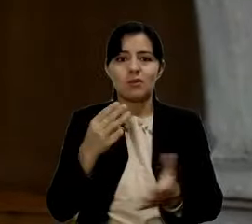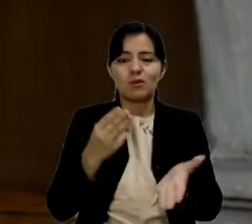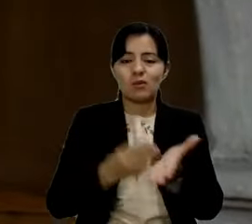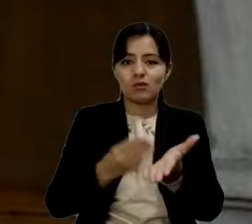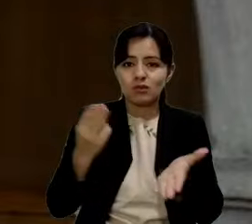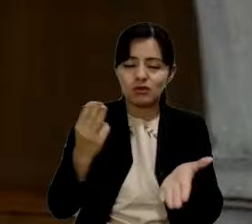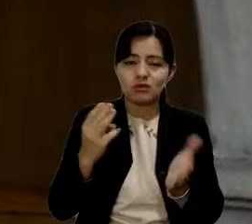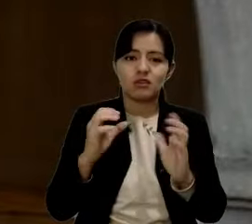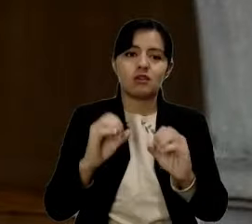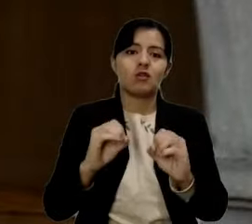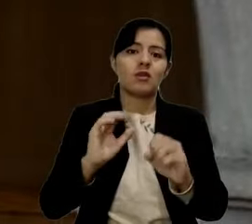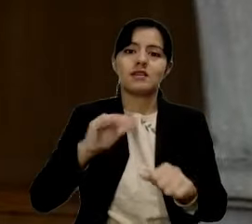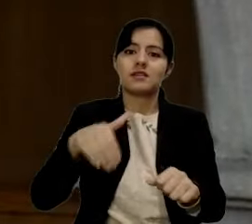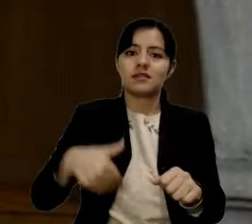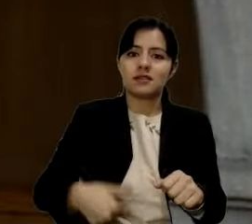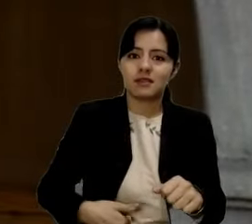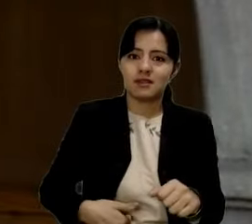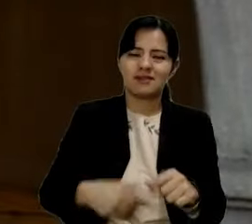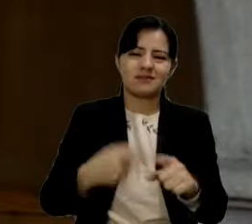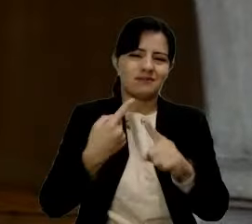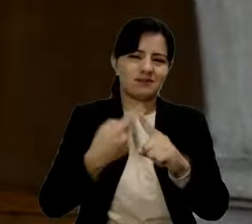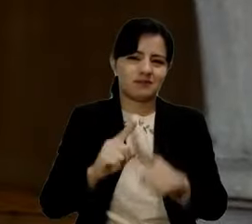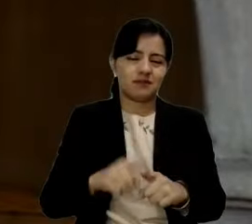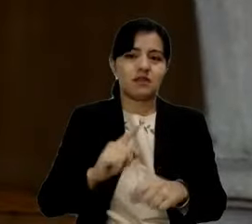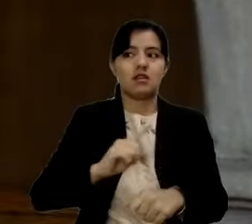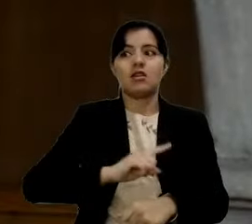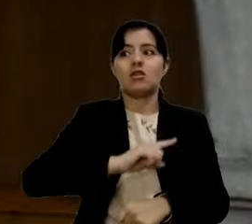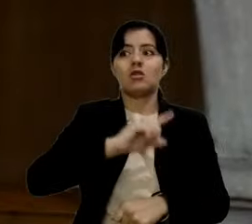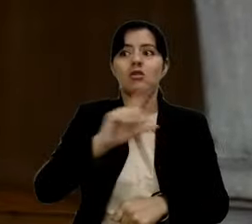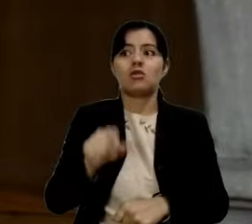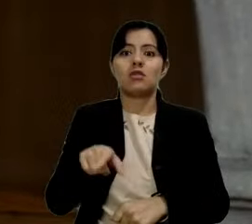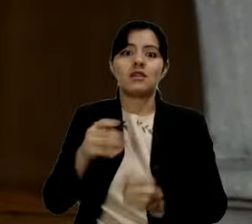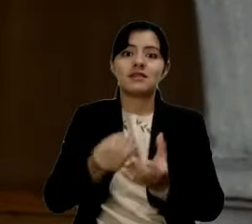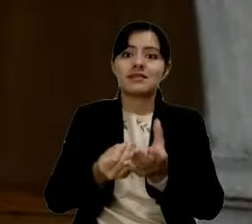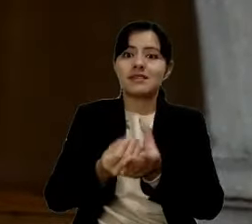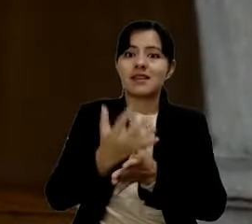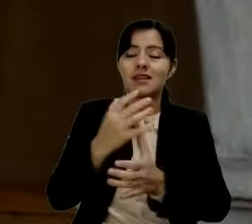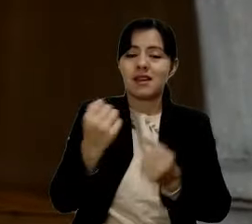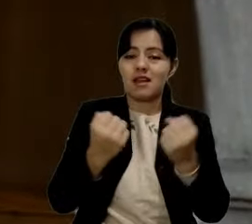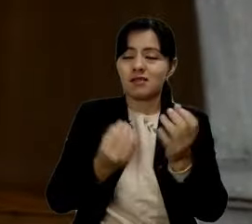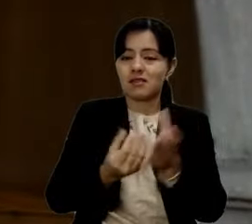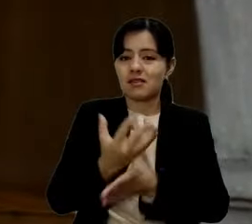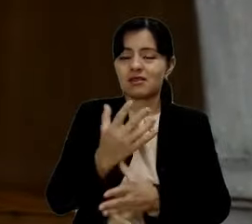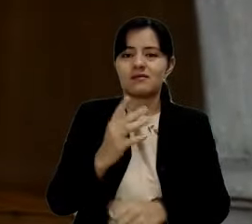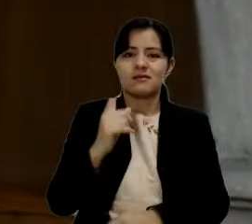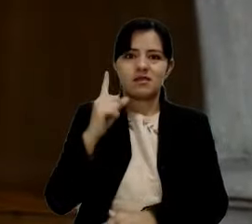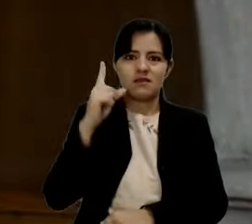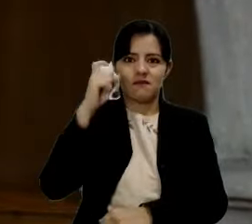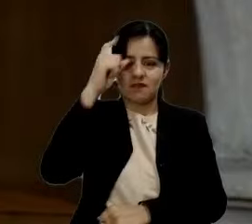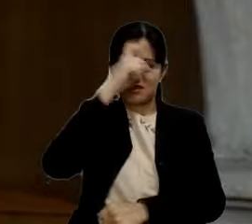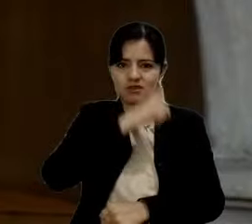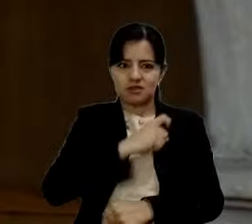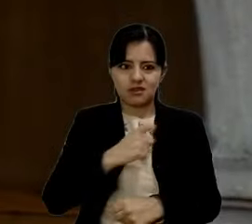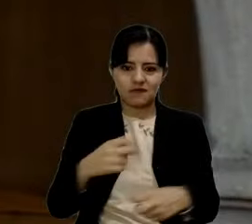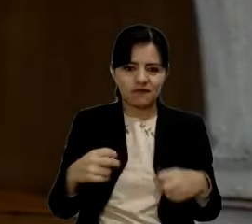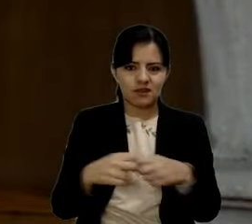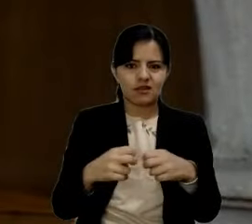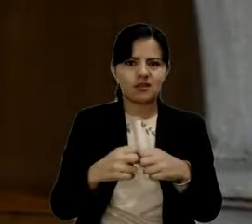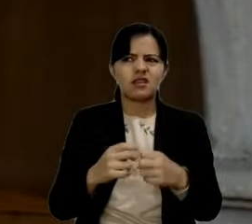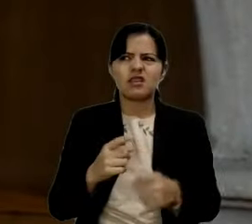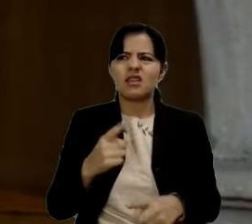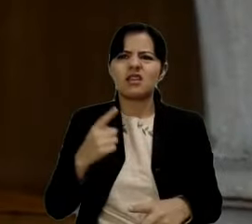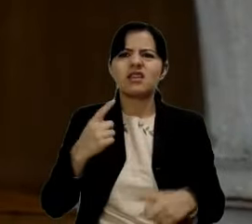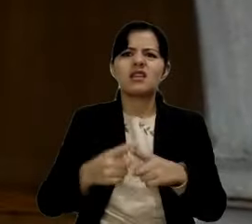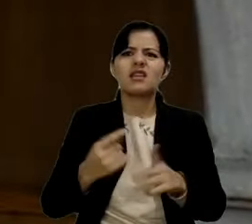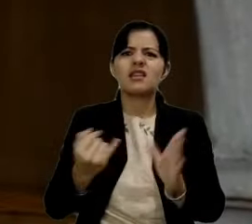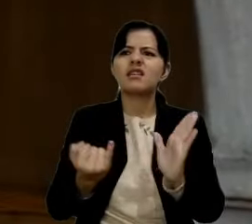puede ser una experiencia abrumadora y estresante, llena de incertidumbre sobre quién decide sobre